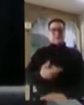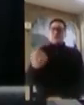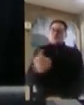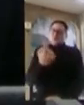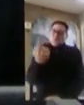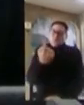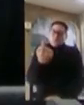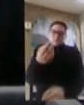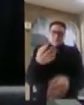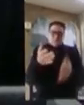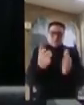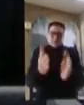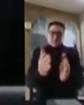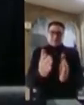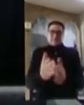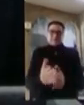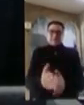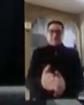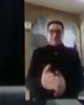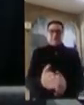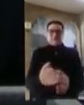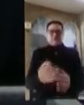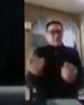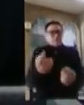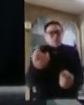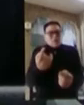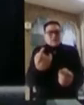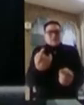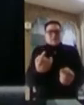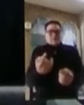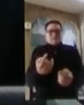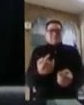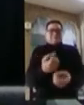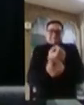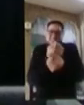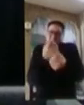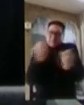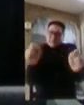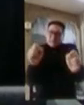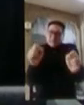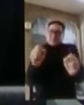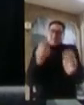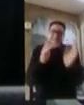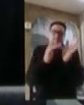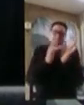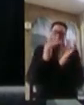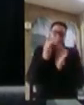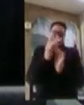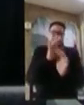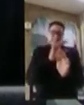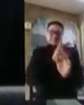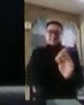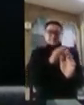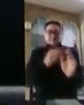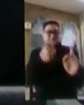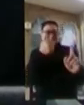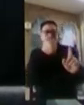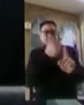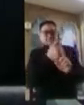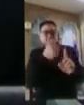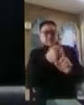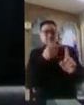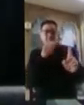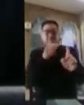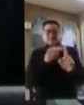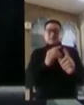salvación está en Cristo Jesús. Él te ha amado con amor eterno y no desea que tú te